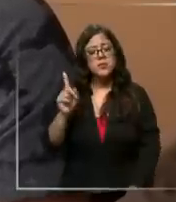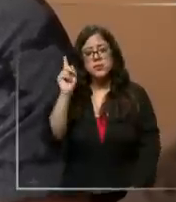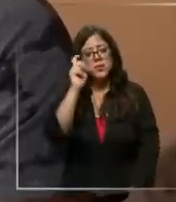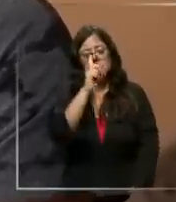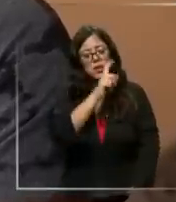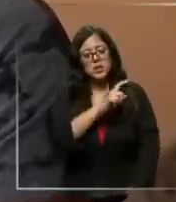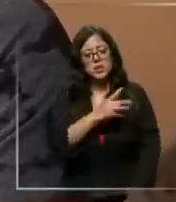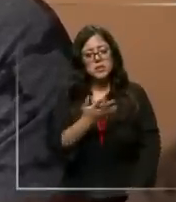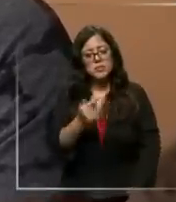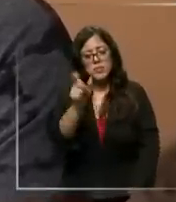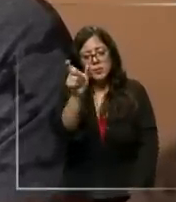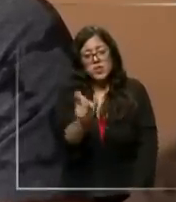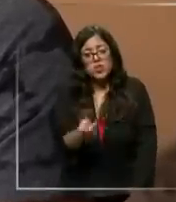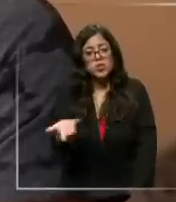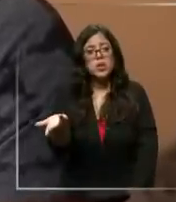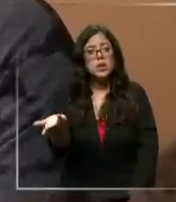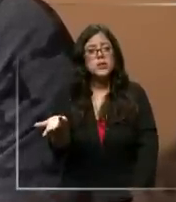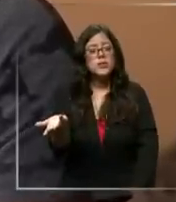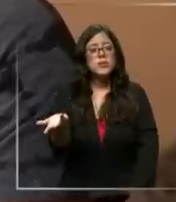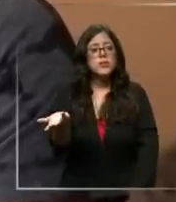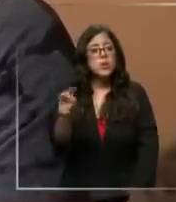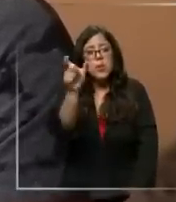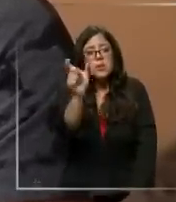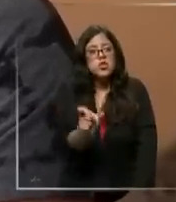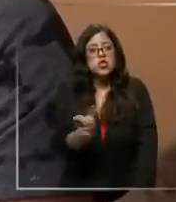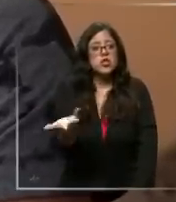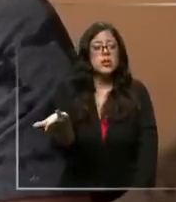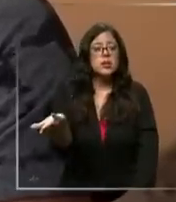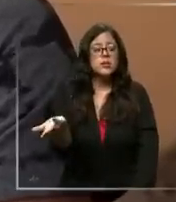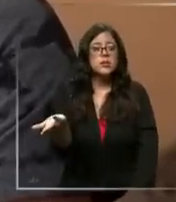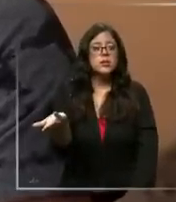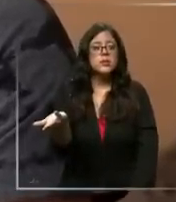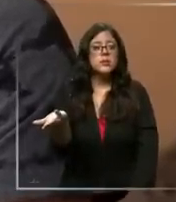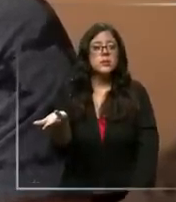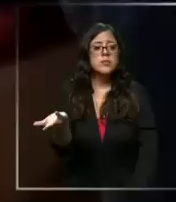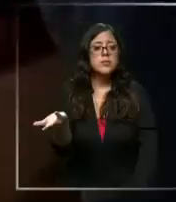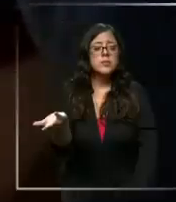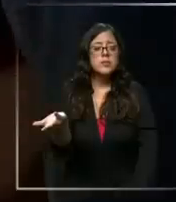es una persona o sea al final es una persona